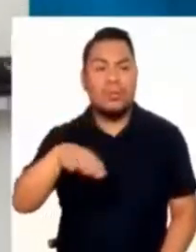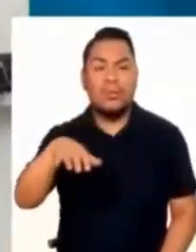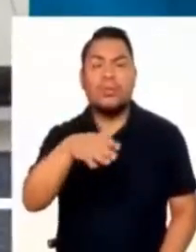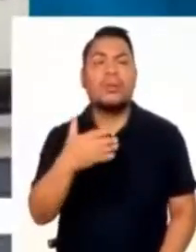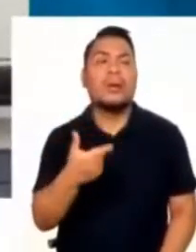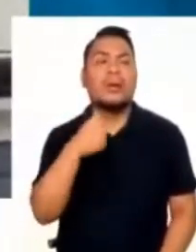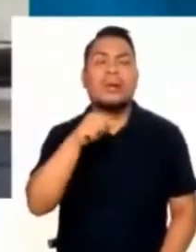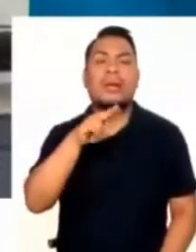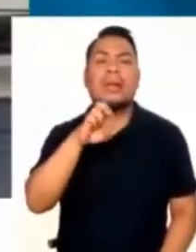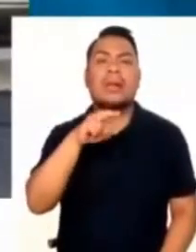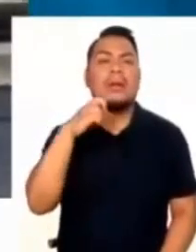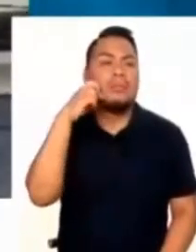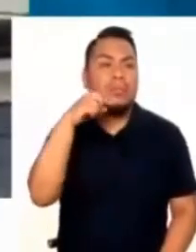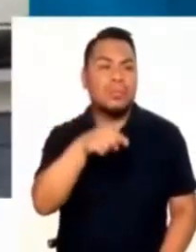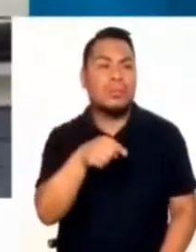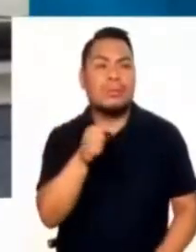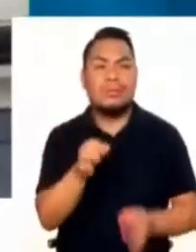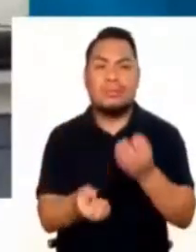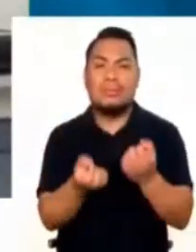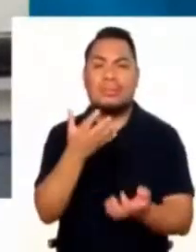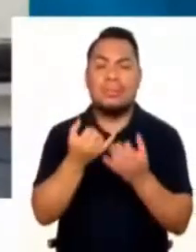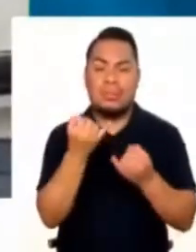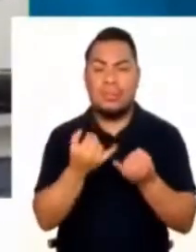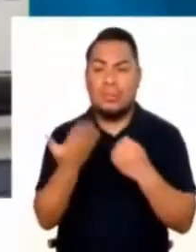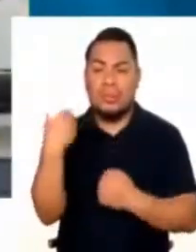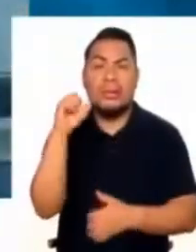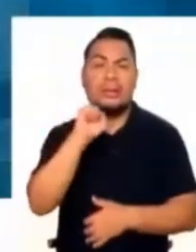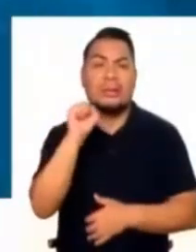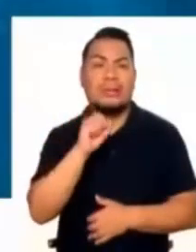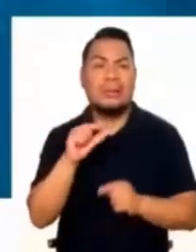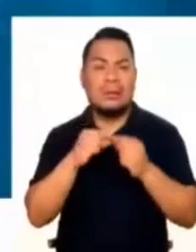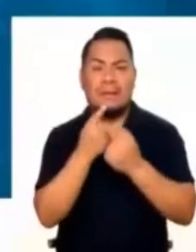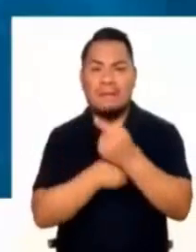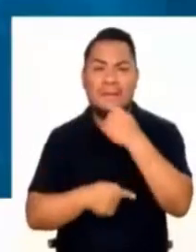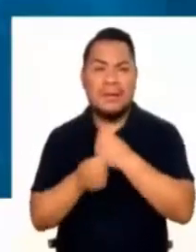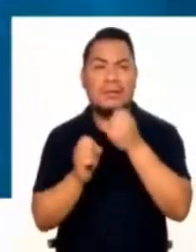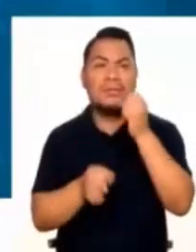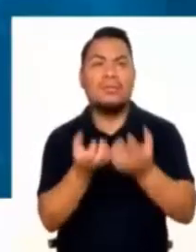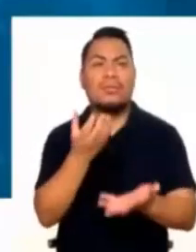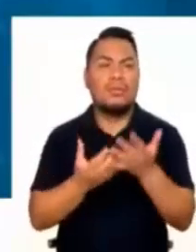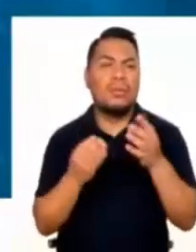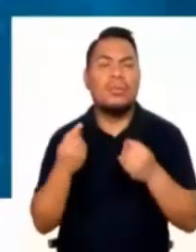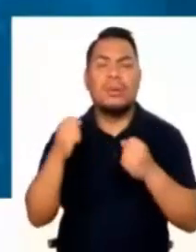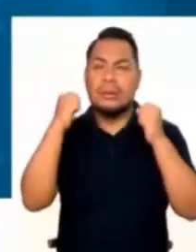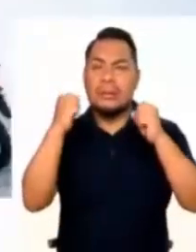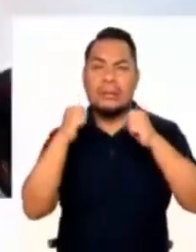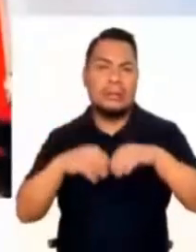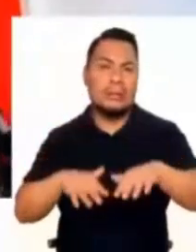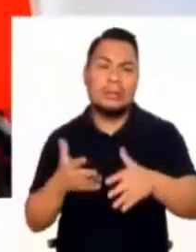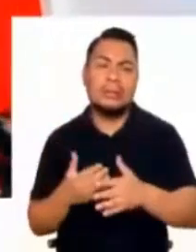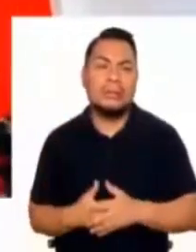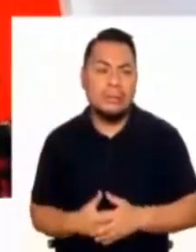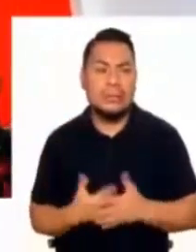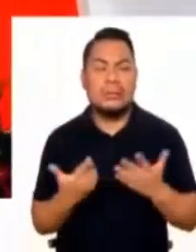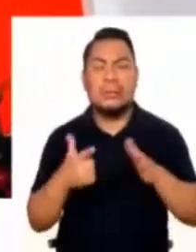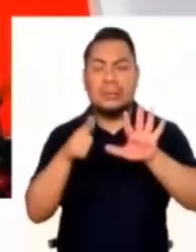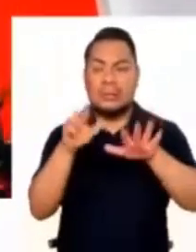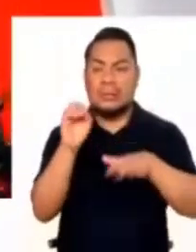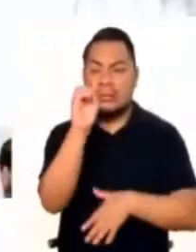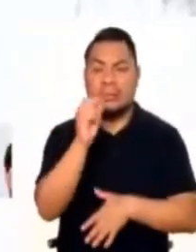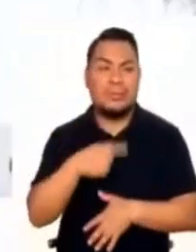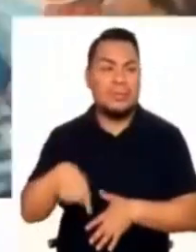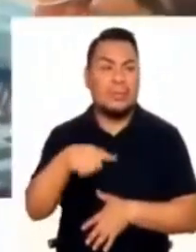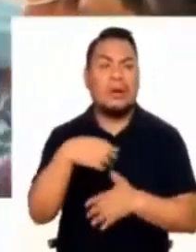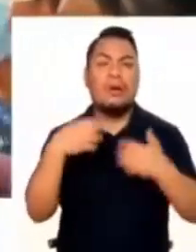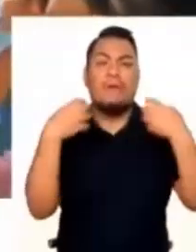Hola amigos de Publicontadores, el día de hoy te daremos a conocer que la Federación de las Cajas indican que hay un 50%